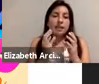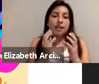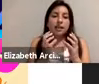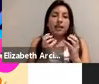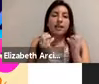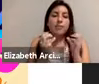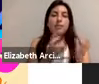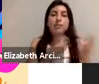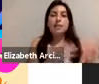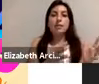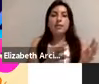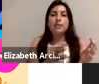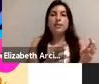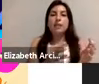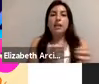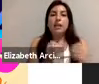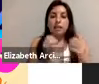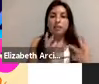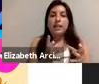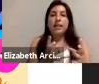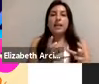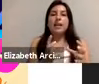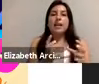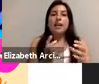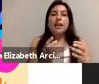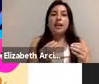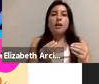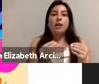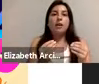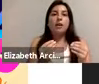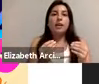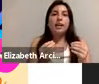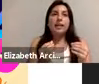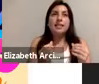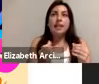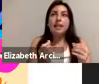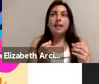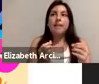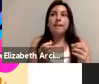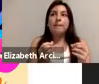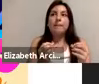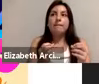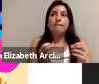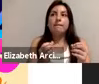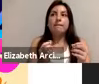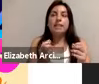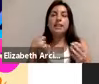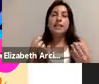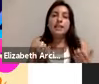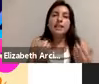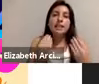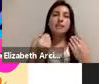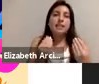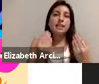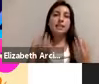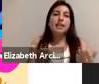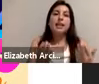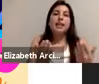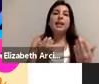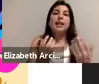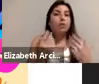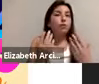Entonces, cambios más gruesos nos van a dar esa nitidez que el